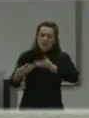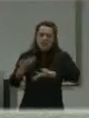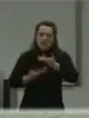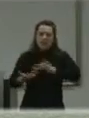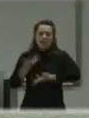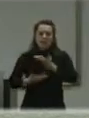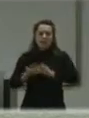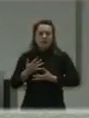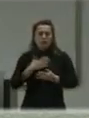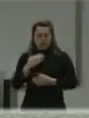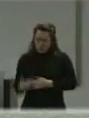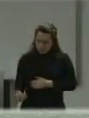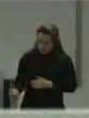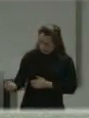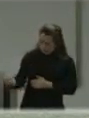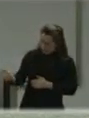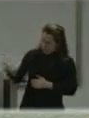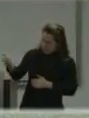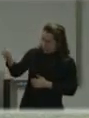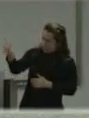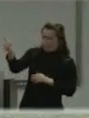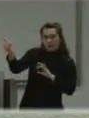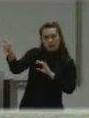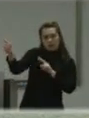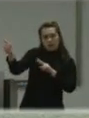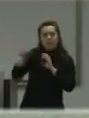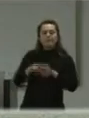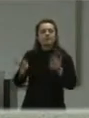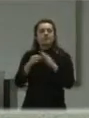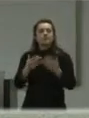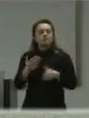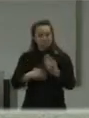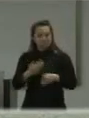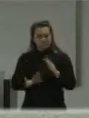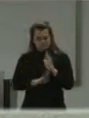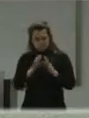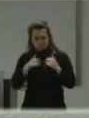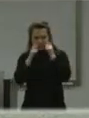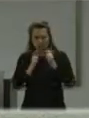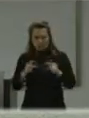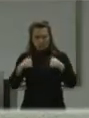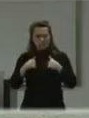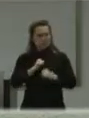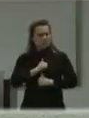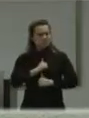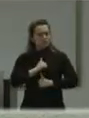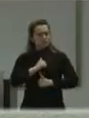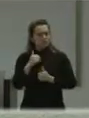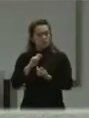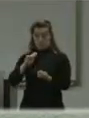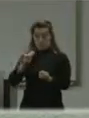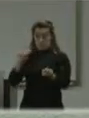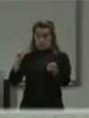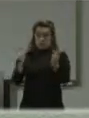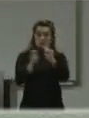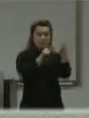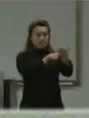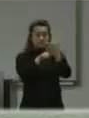nuestro crecimiento la importancia de cómo nos vamos desarrollando como personas y como vamos cambiando ante la